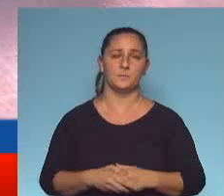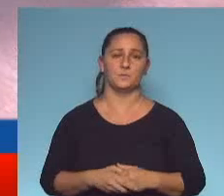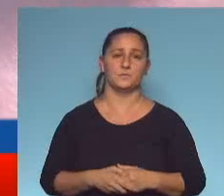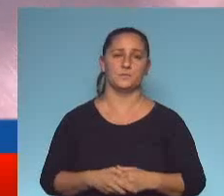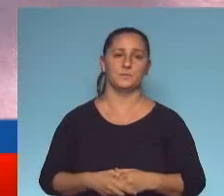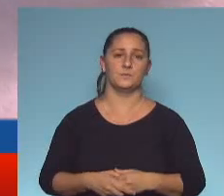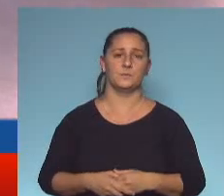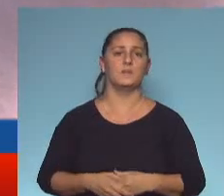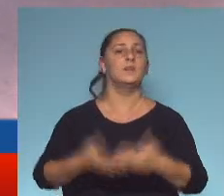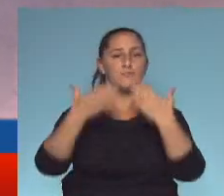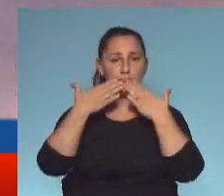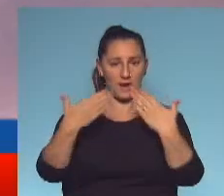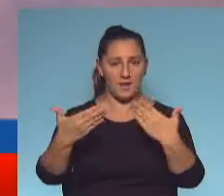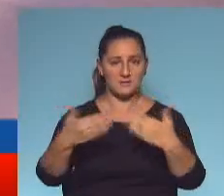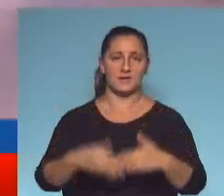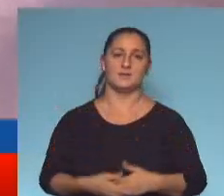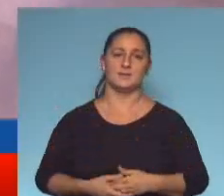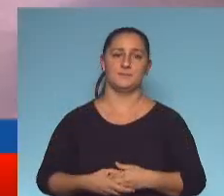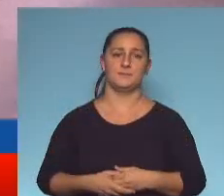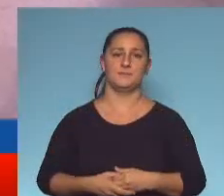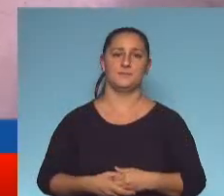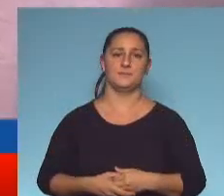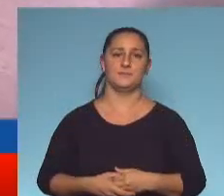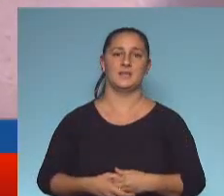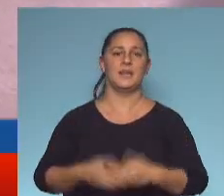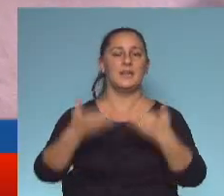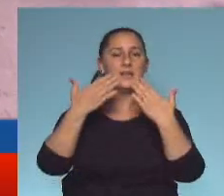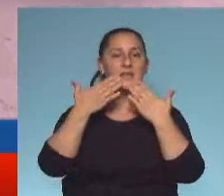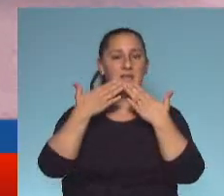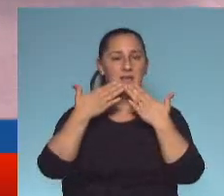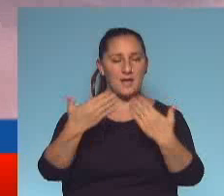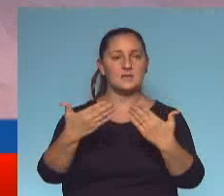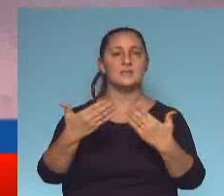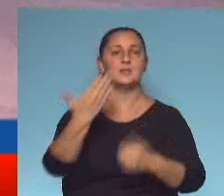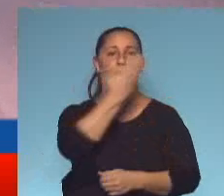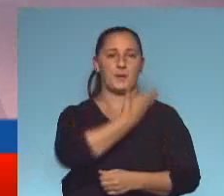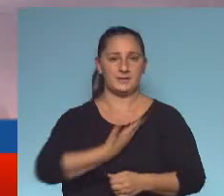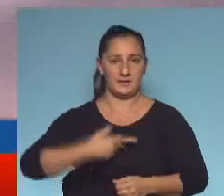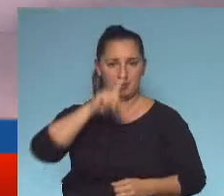Bueno, muchas gracias. Gracias